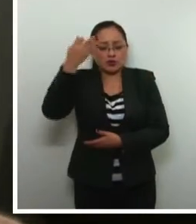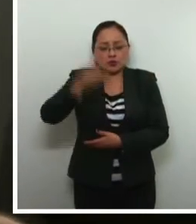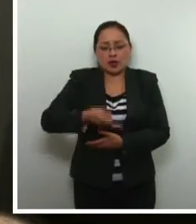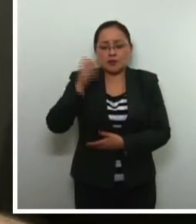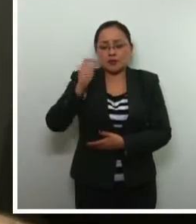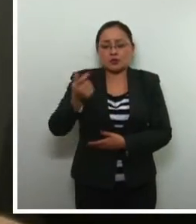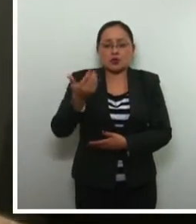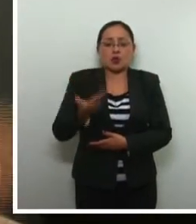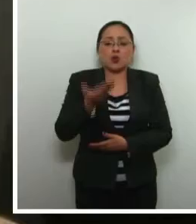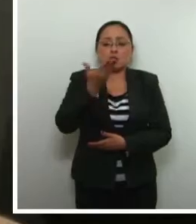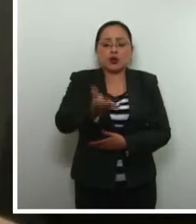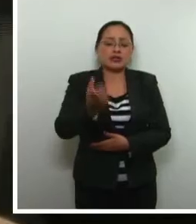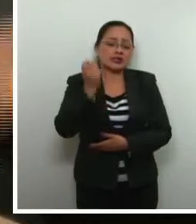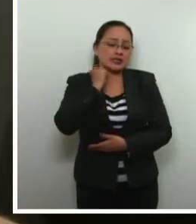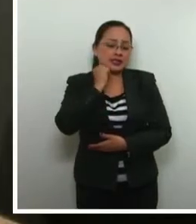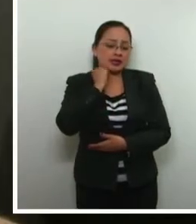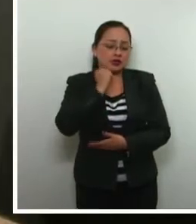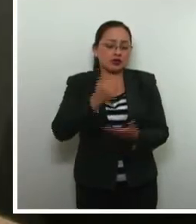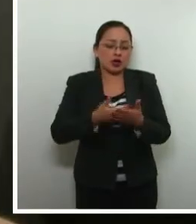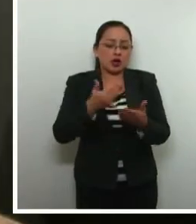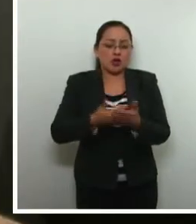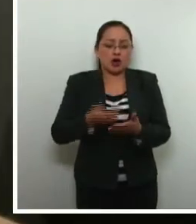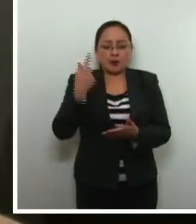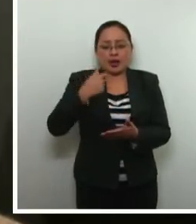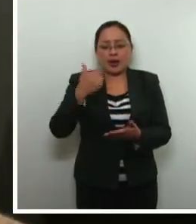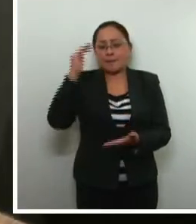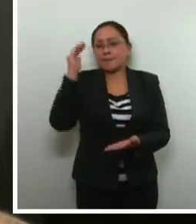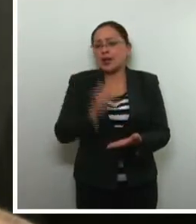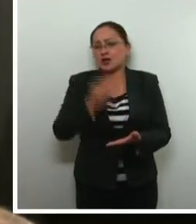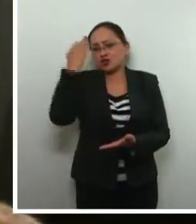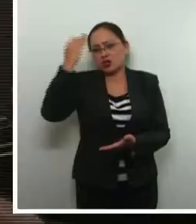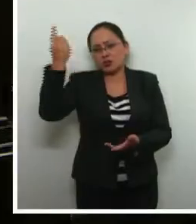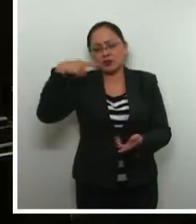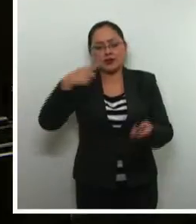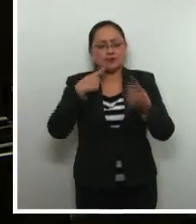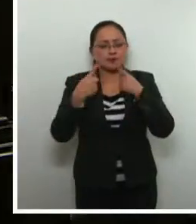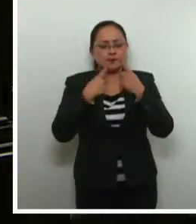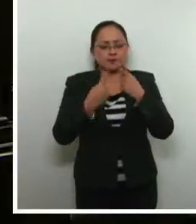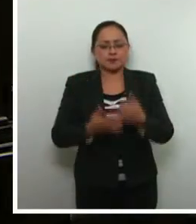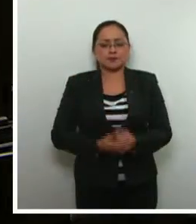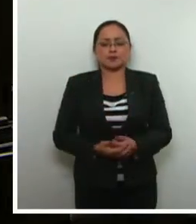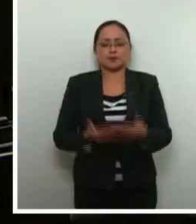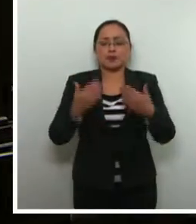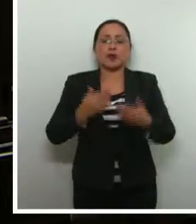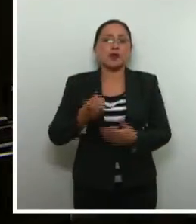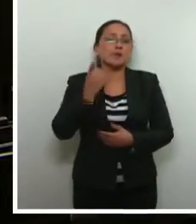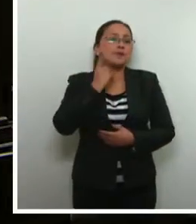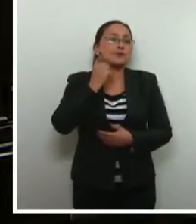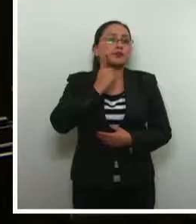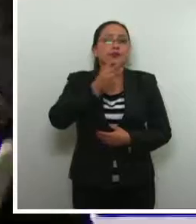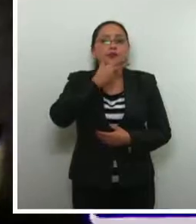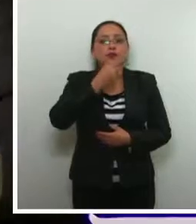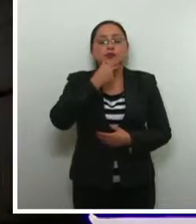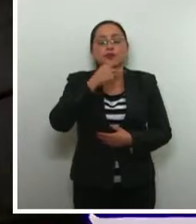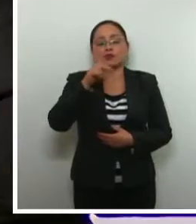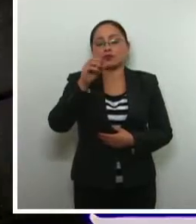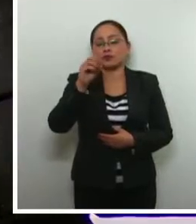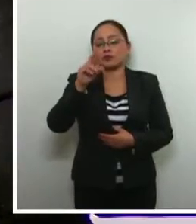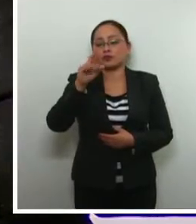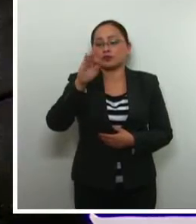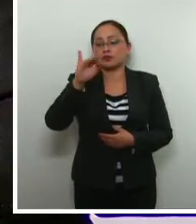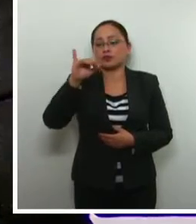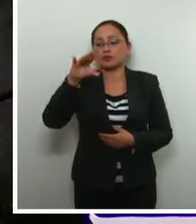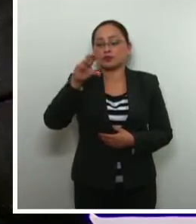propone el senador y esto hasta ahorraría tiempo. Gracias. Diputado Porfirio Muñoz Ledo y después el